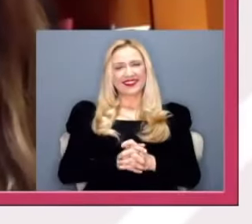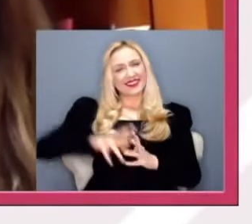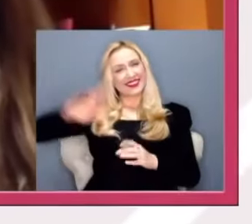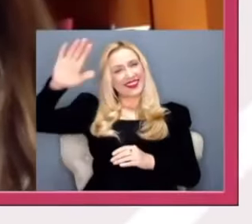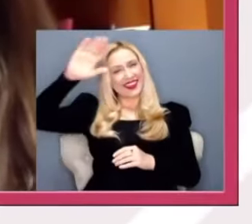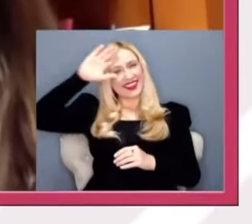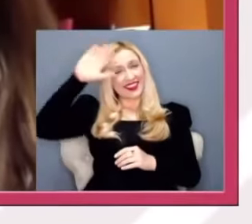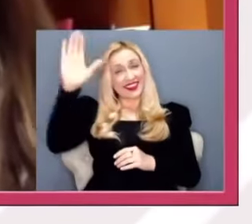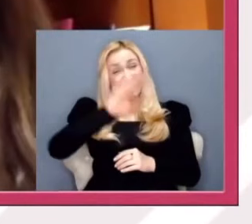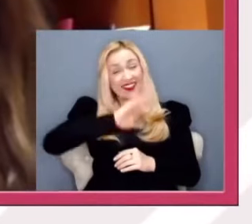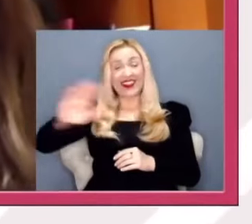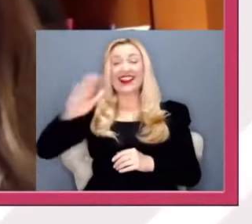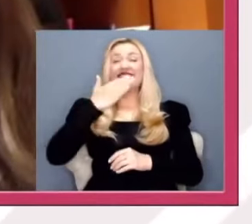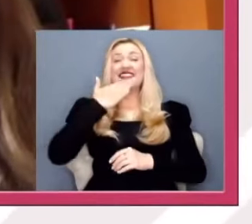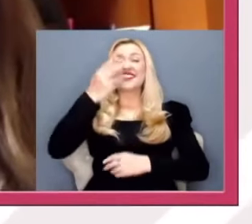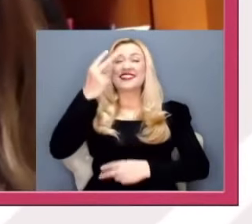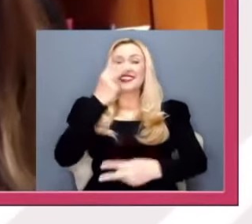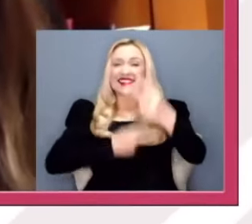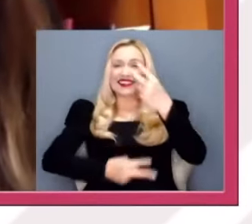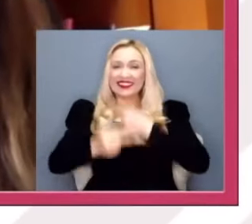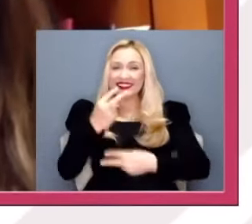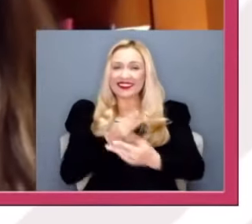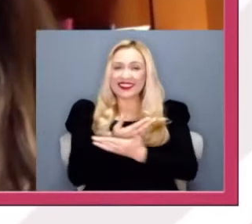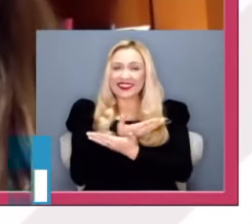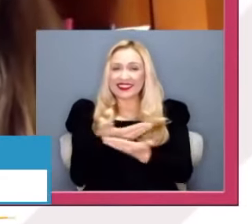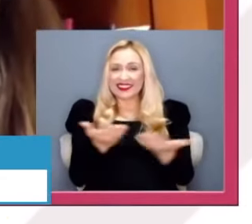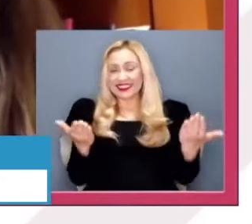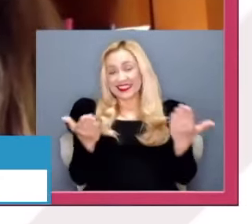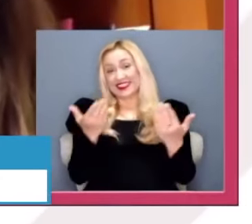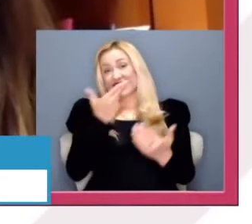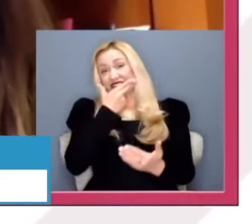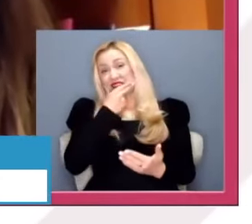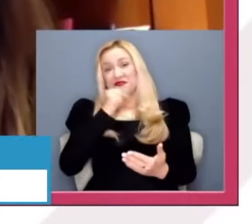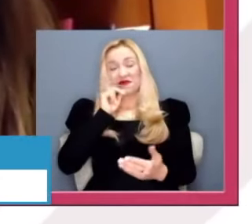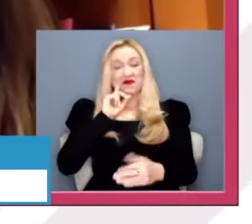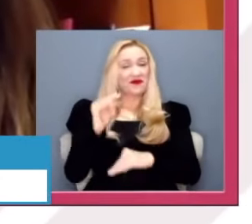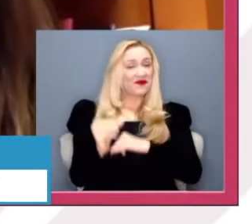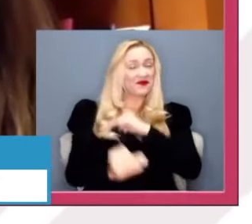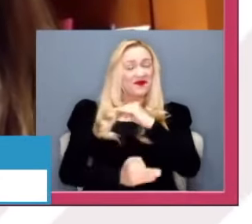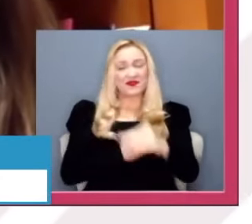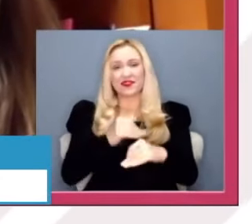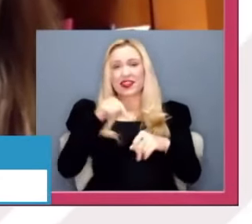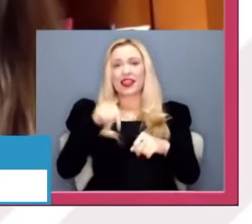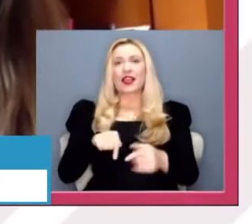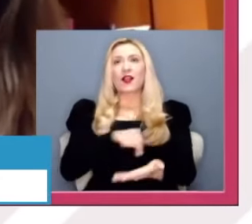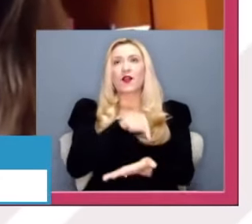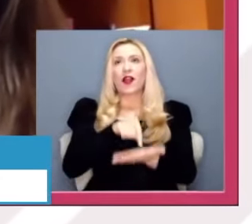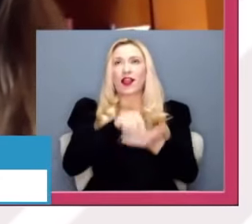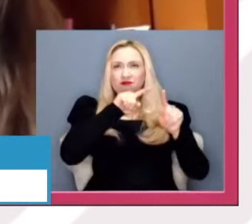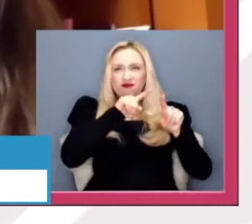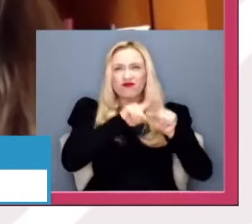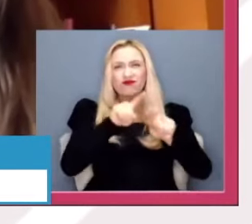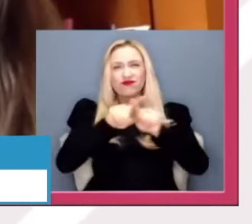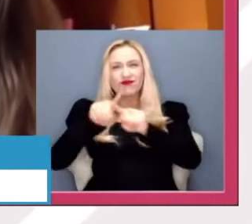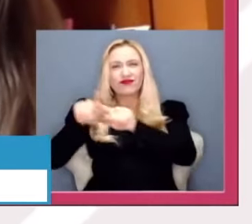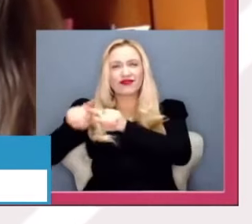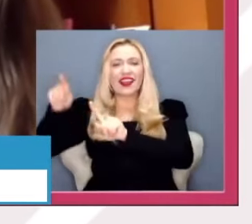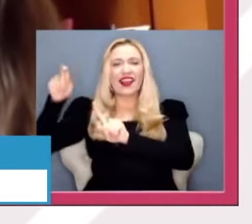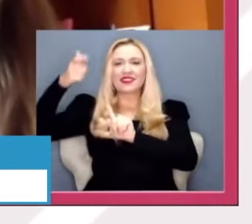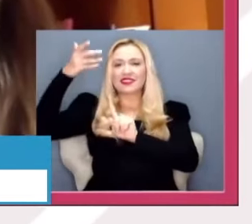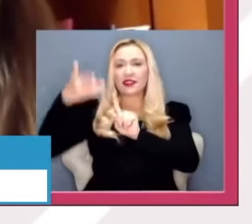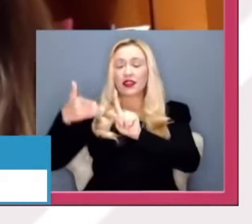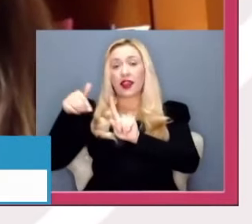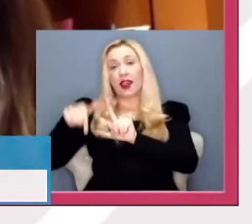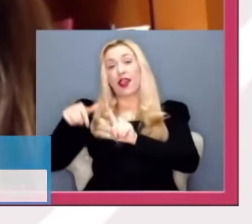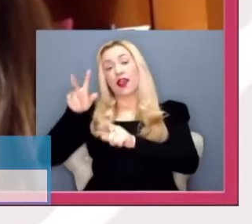¿Qué tal? Bienvenidos, bienvenidas, bienvenides. Este es Espacio Diverso, una coproducción entre Justicia